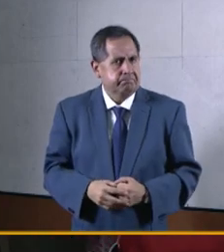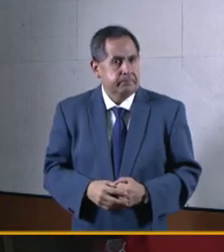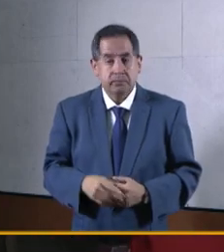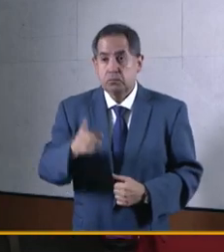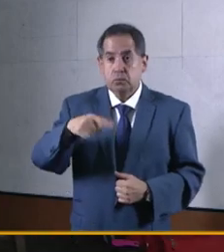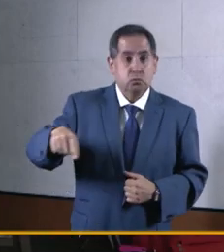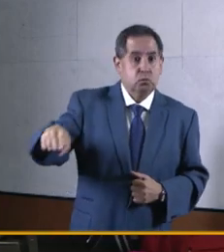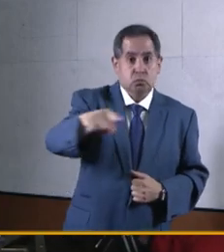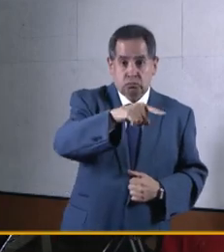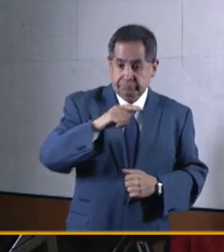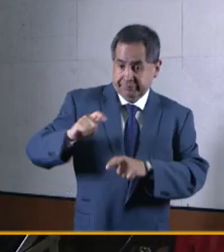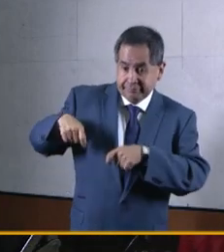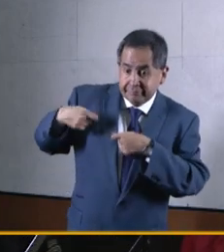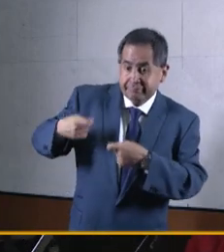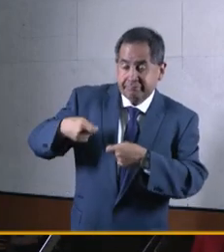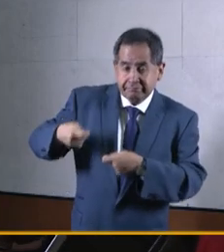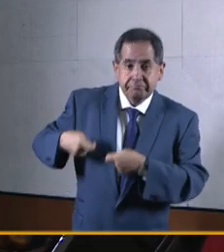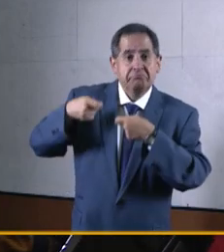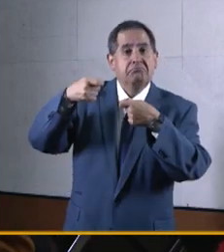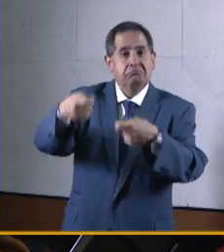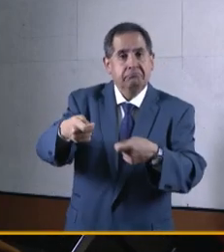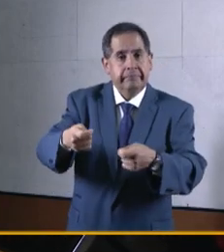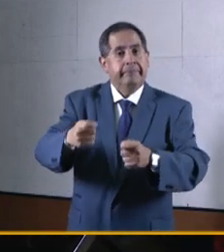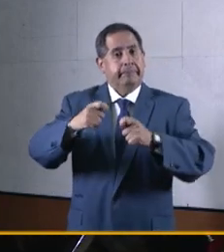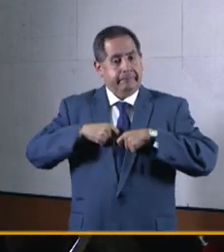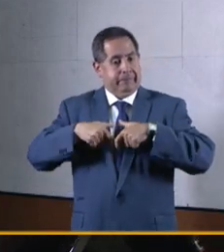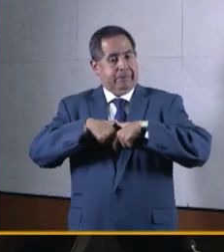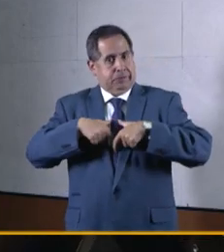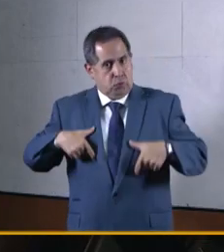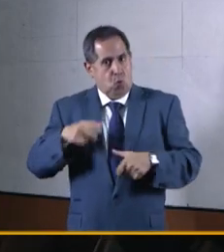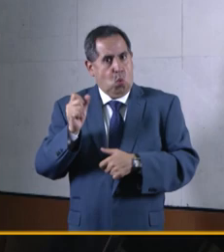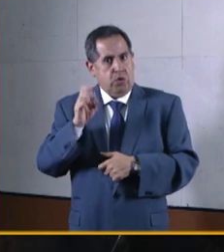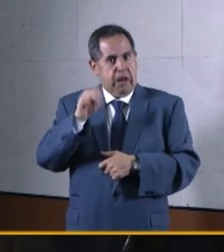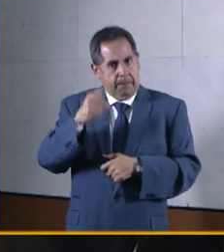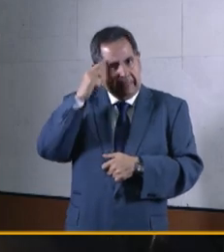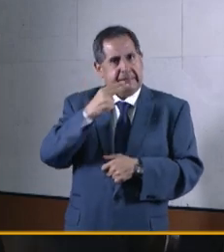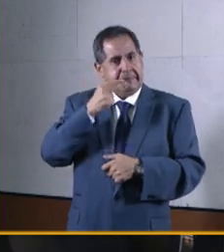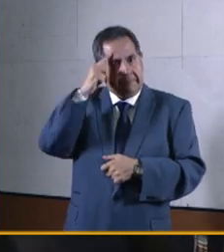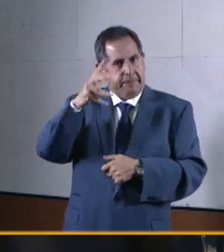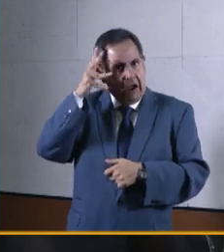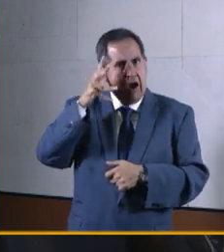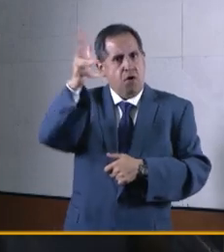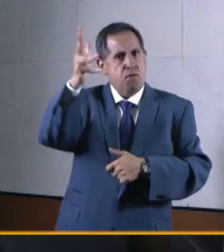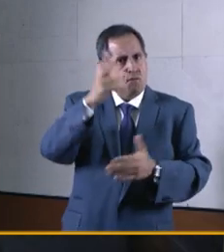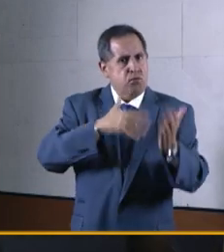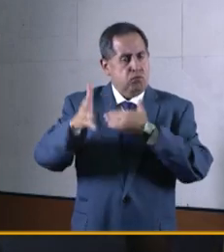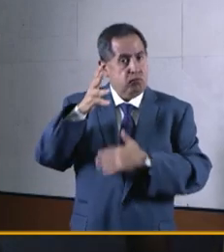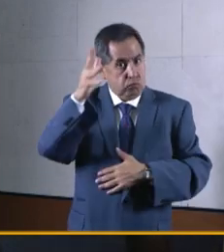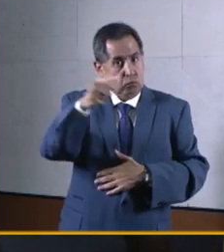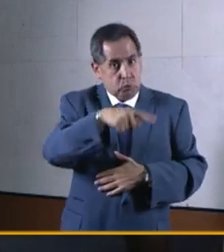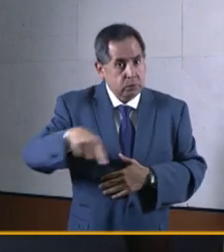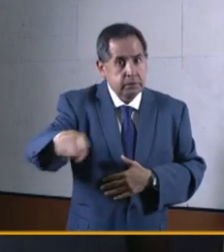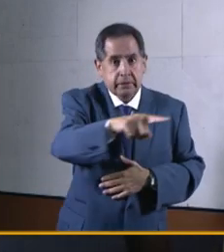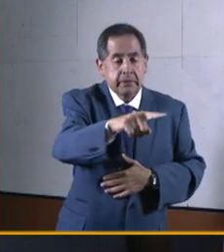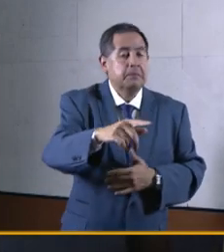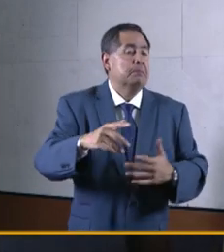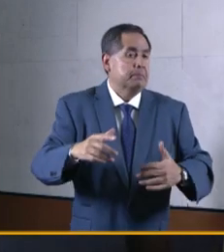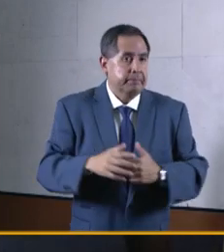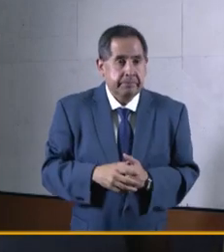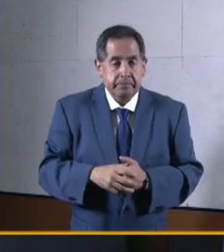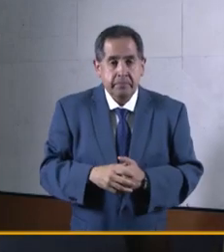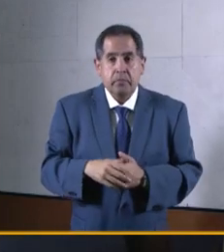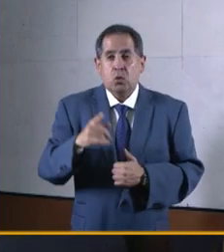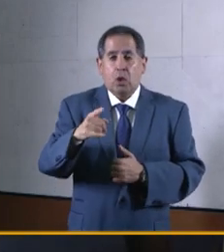herederos de ese pasado y protagonistas de su futuro está en su nueva calidad una vez que